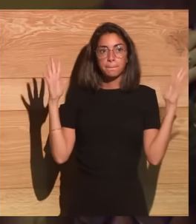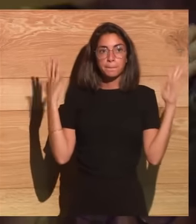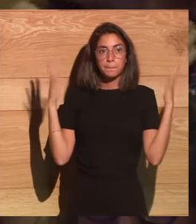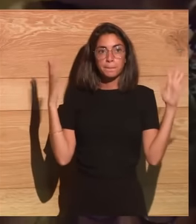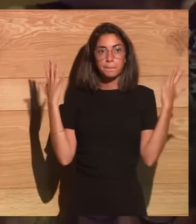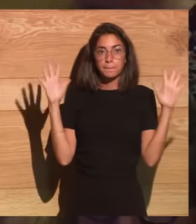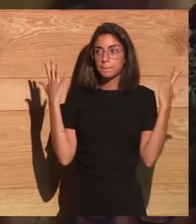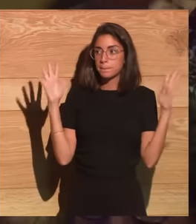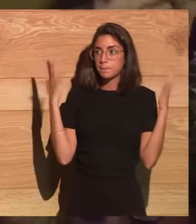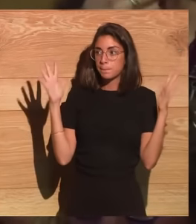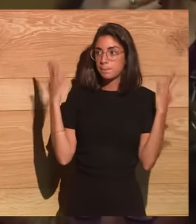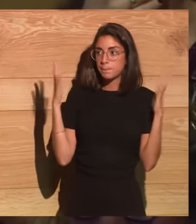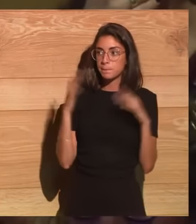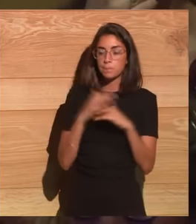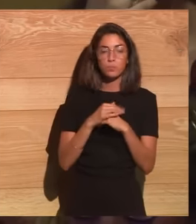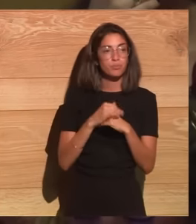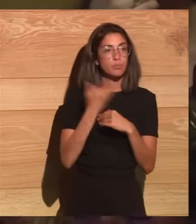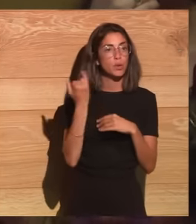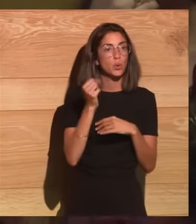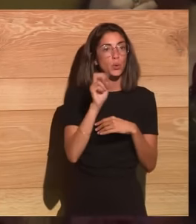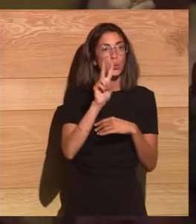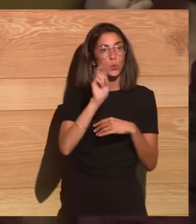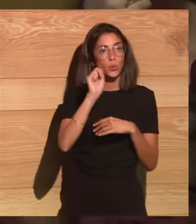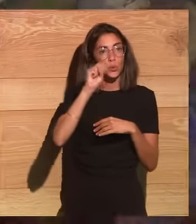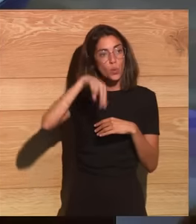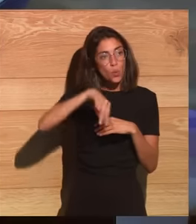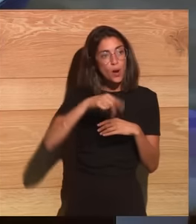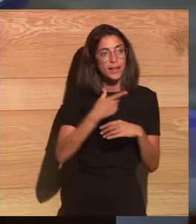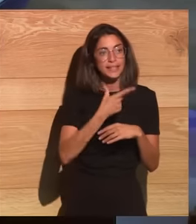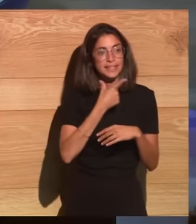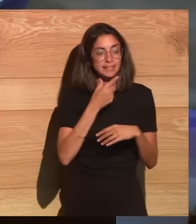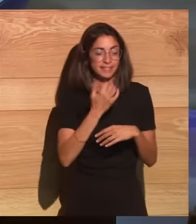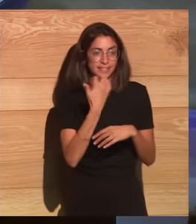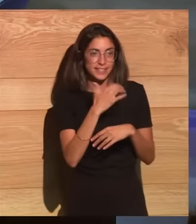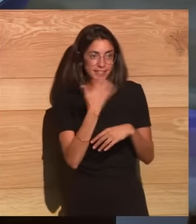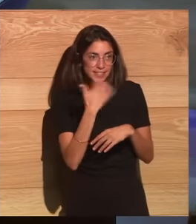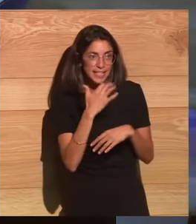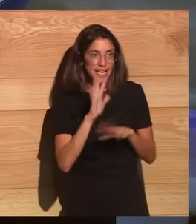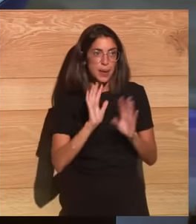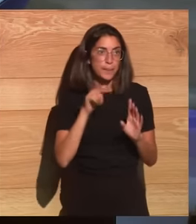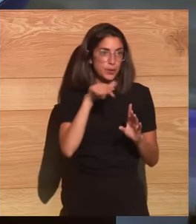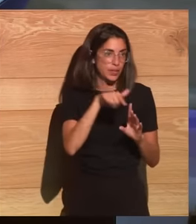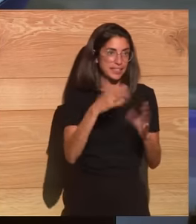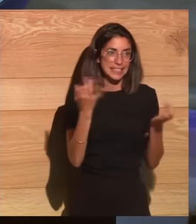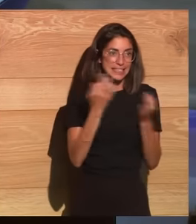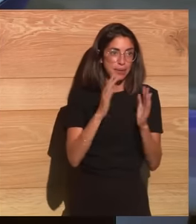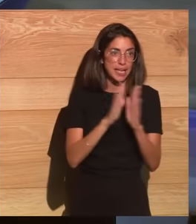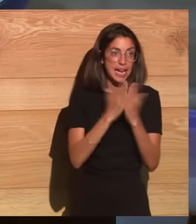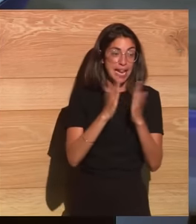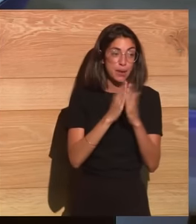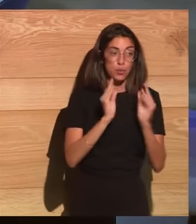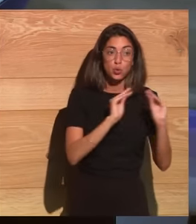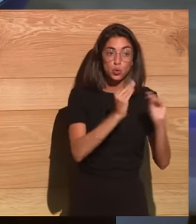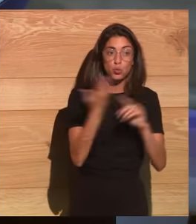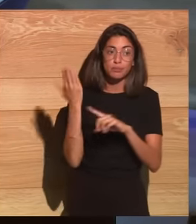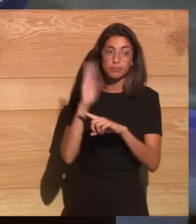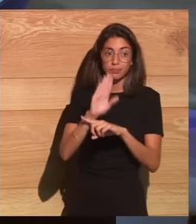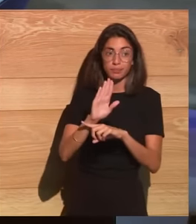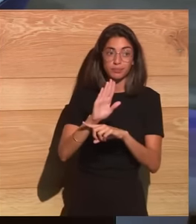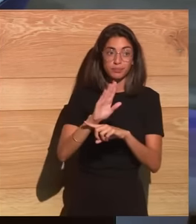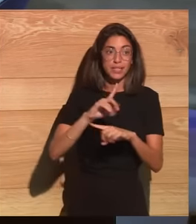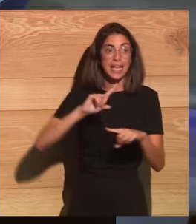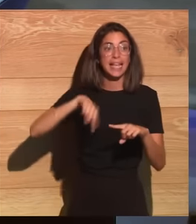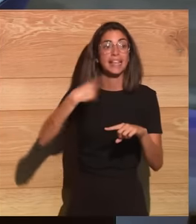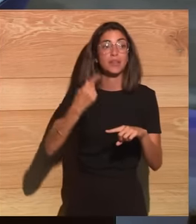Es agotador. Juan se está riendo mucho, pero vamos a presentar su libro nosotros. Así que lo que siembres lo vas a